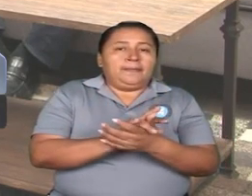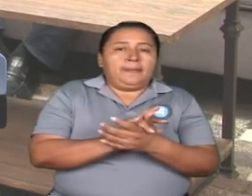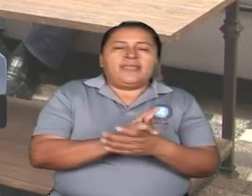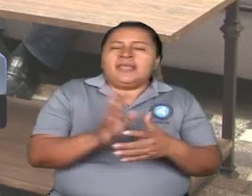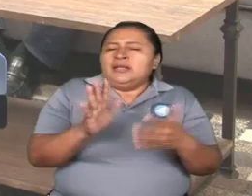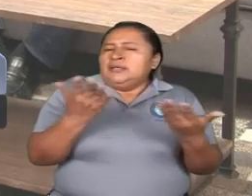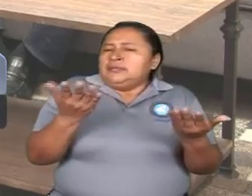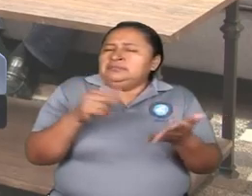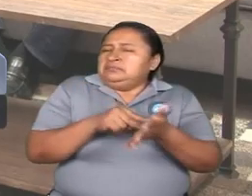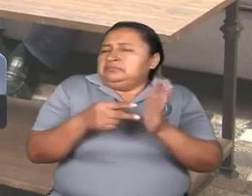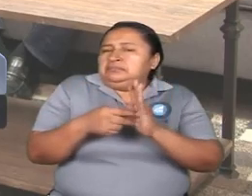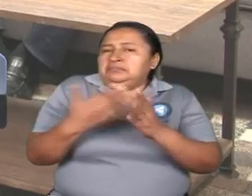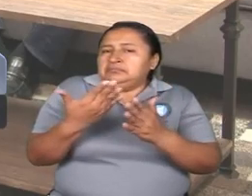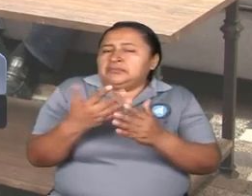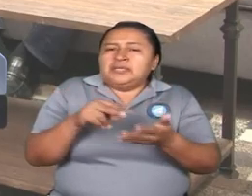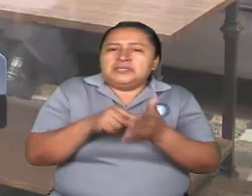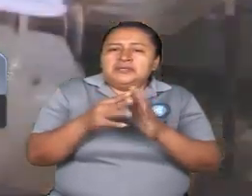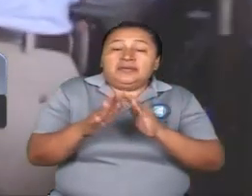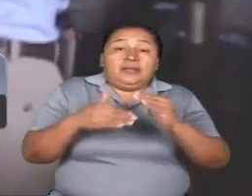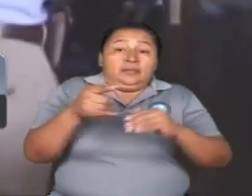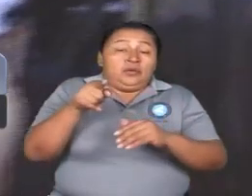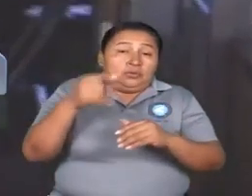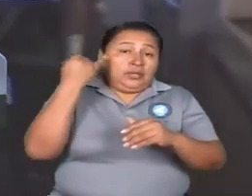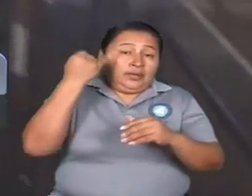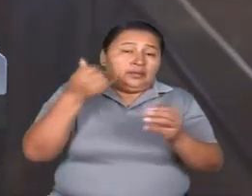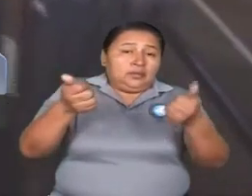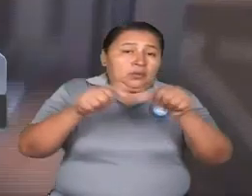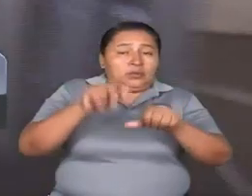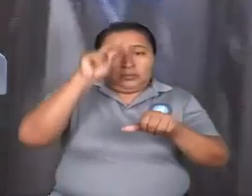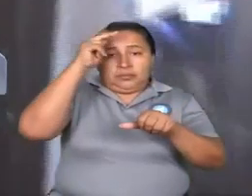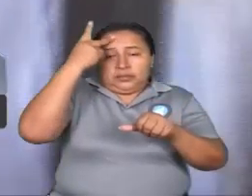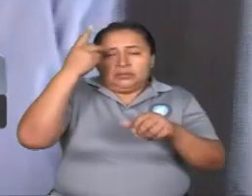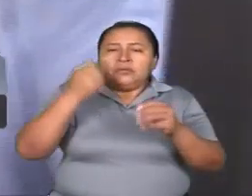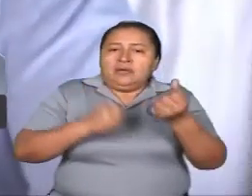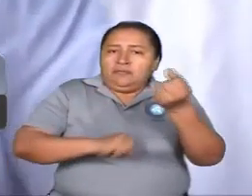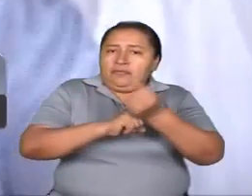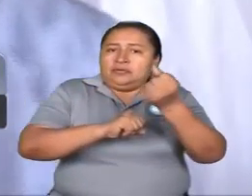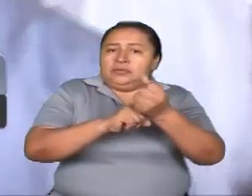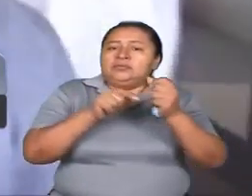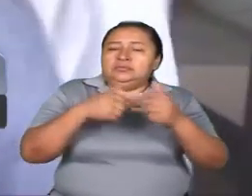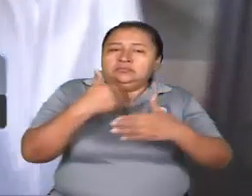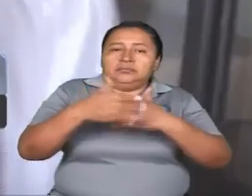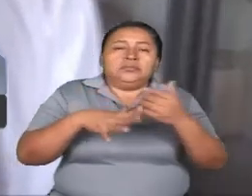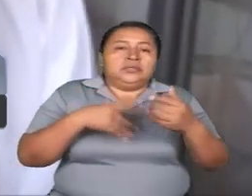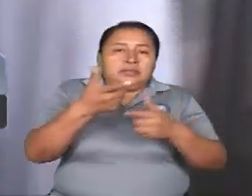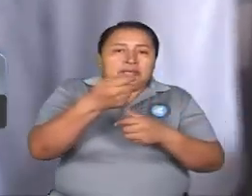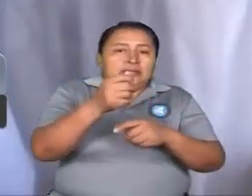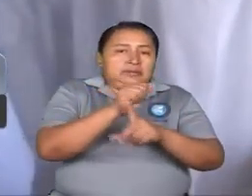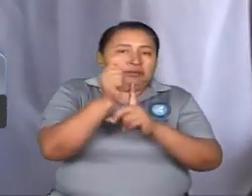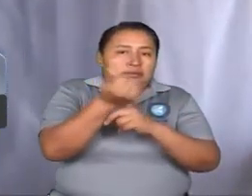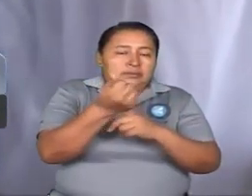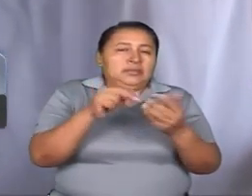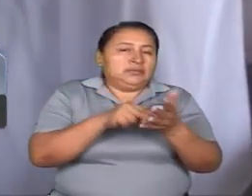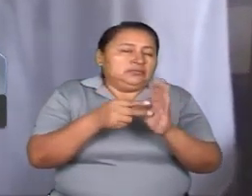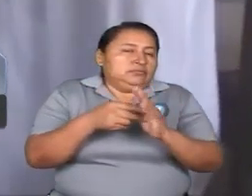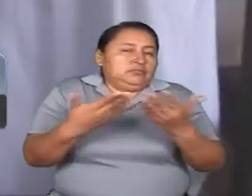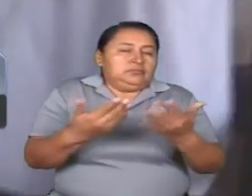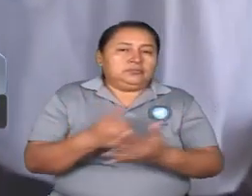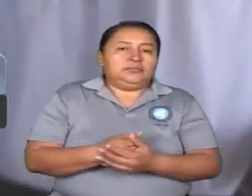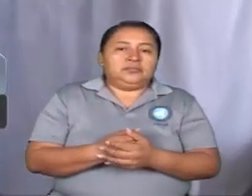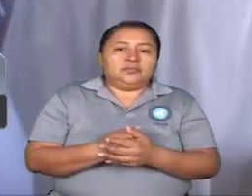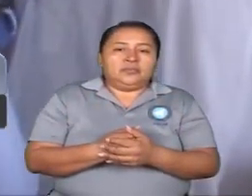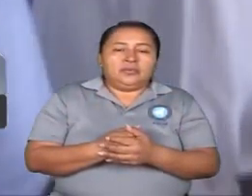implica, a partir de lo que usted plantea con esos acuerdos políticos, el fortalecimiento en sí del canal parlamentario? Bueno,